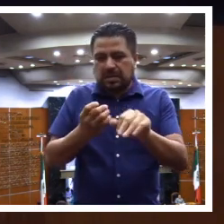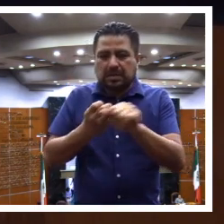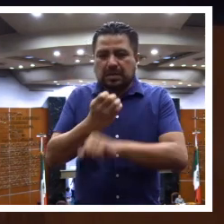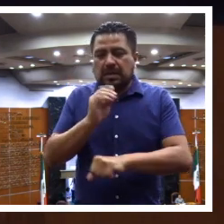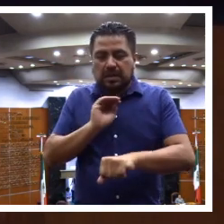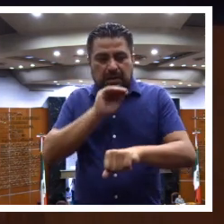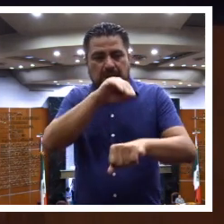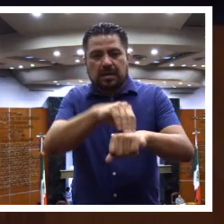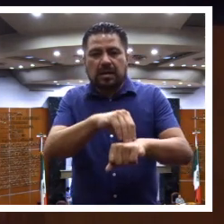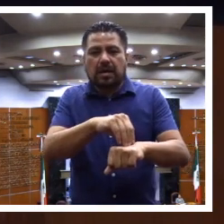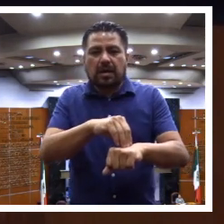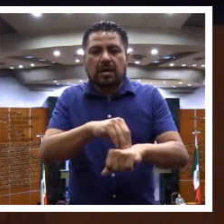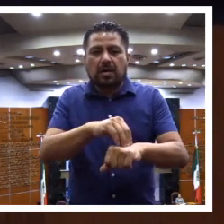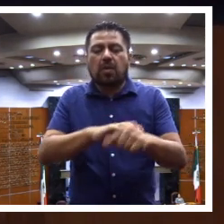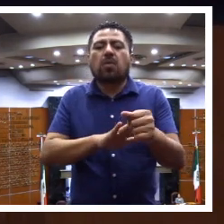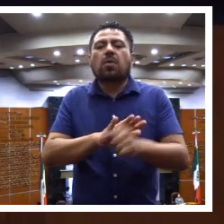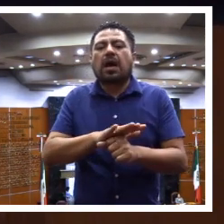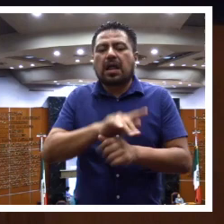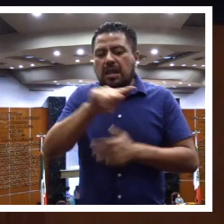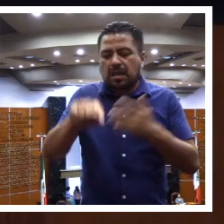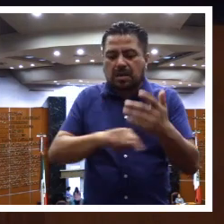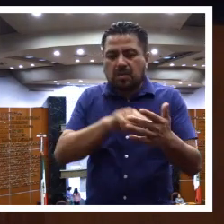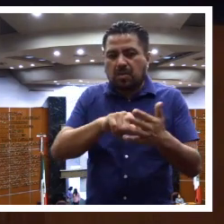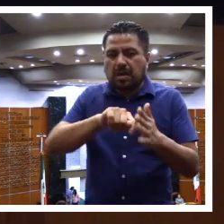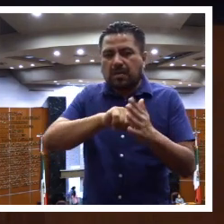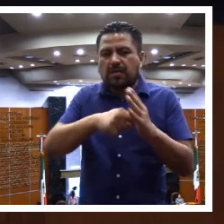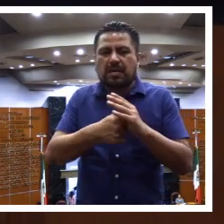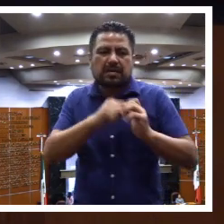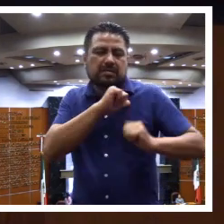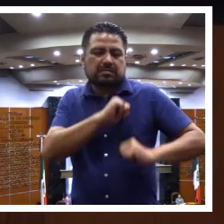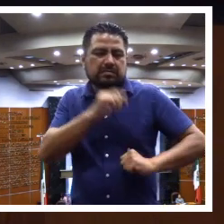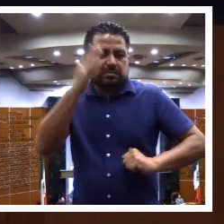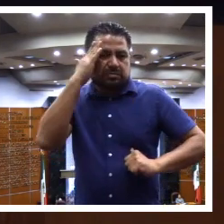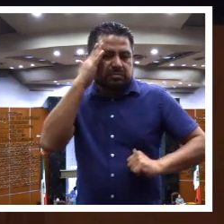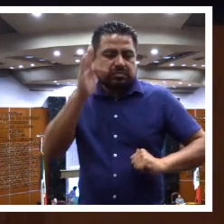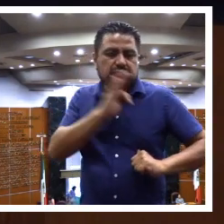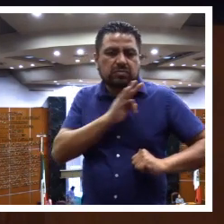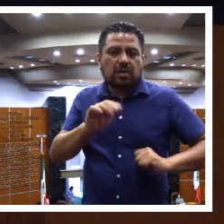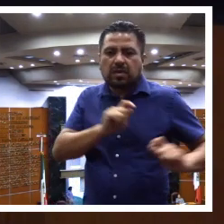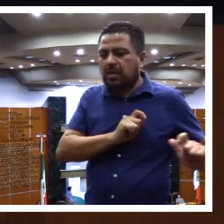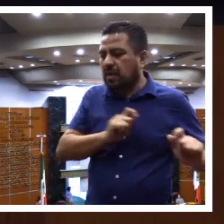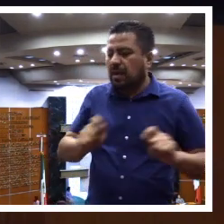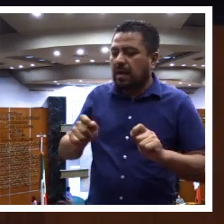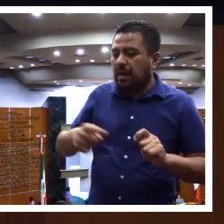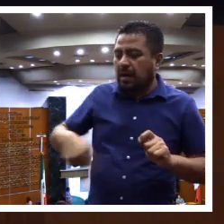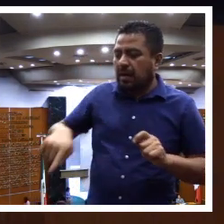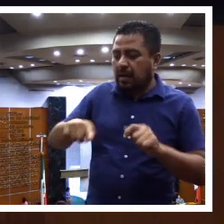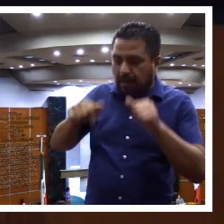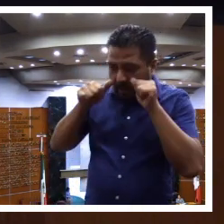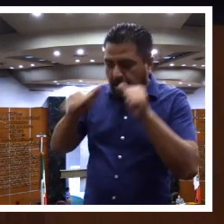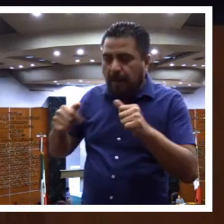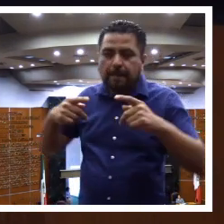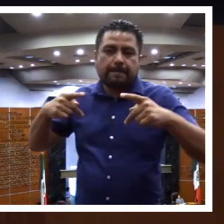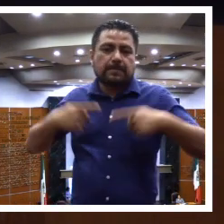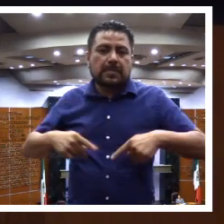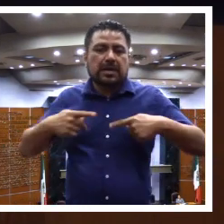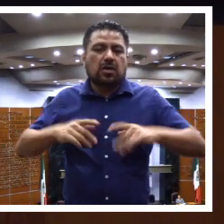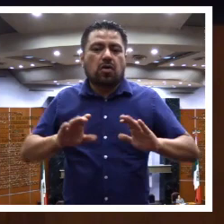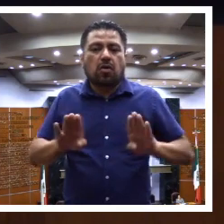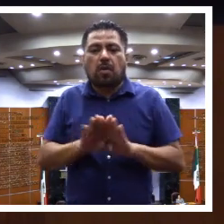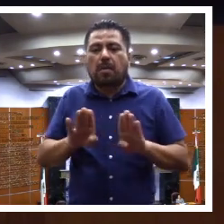crear un área técnica que se encargue de brindar a la ciudadanía medidas